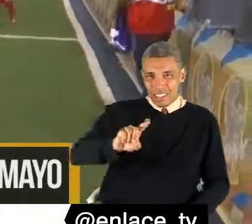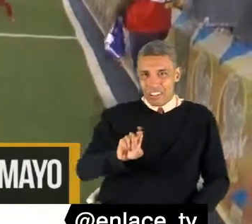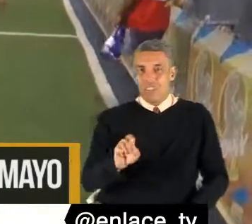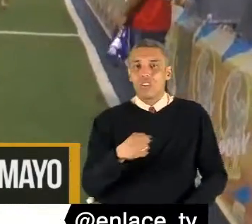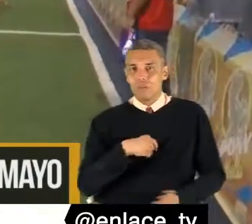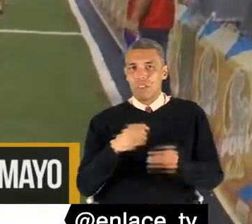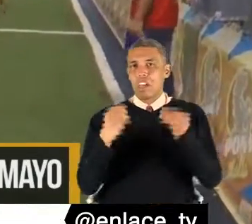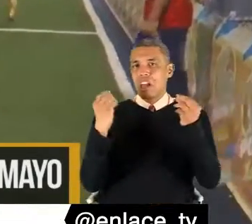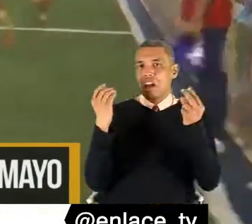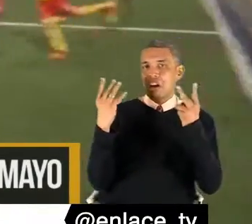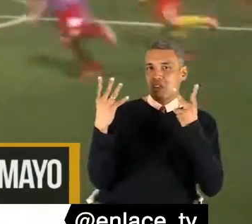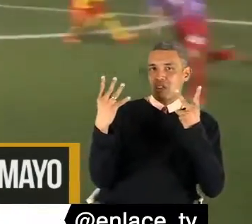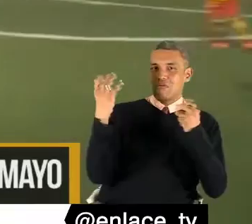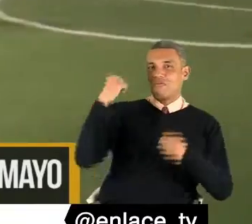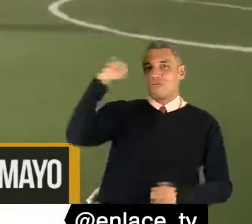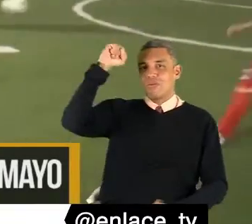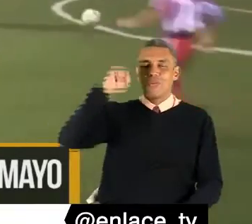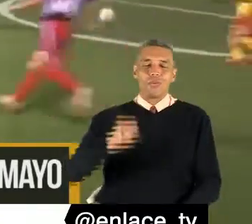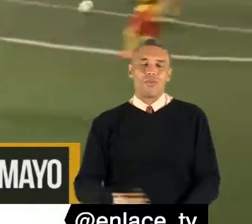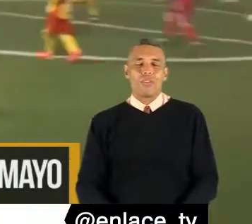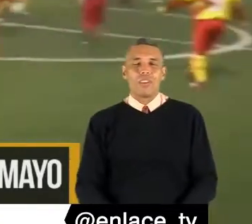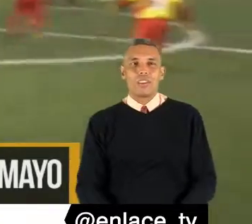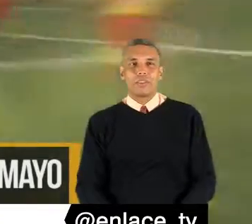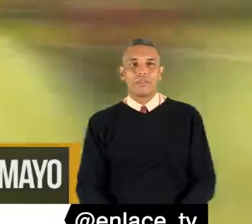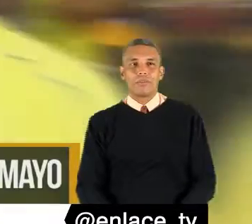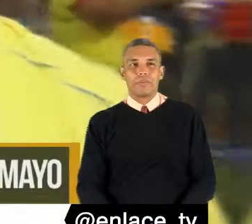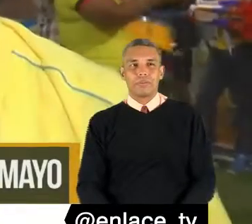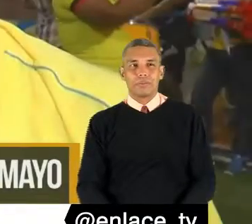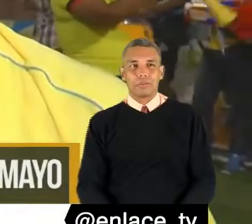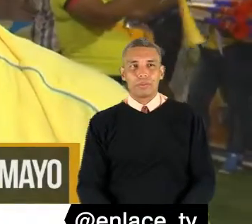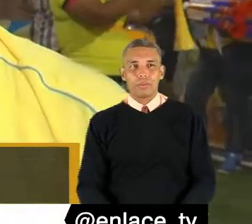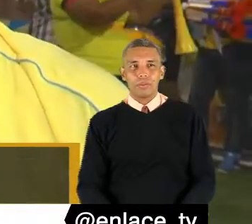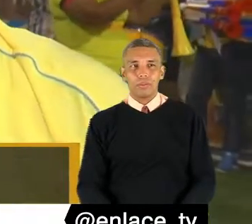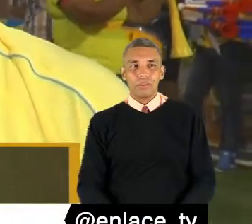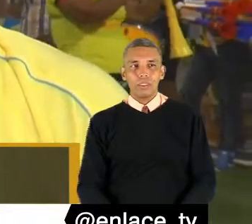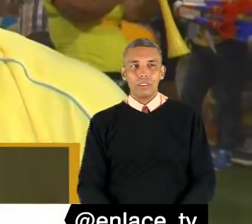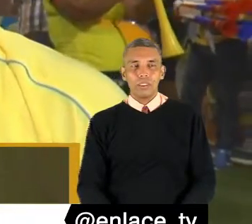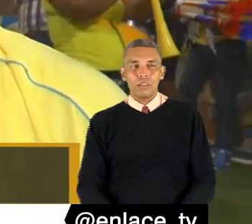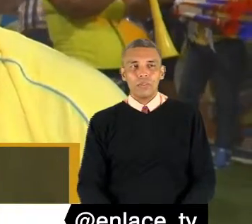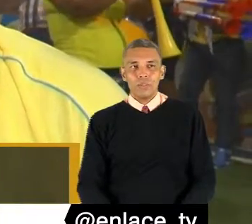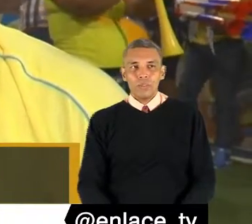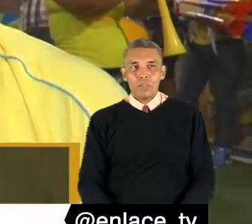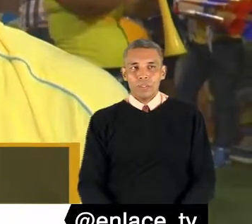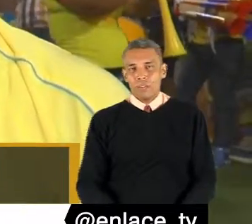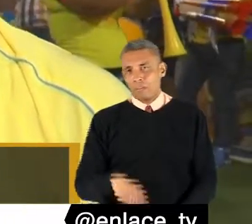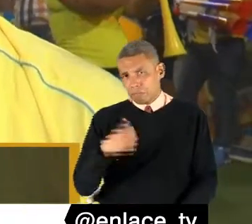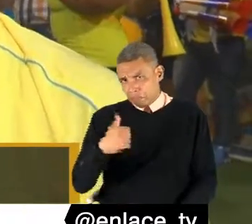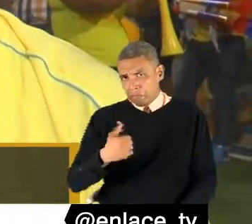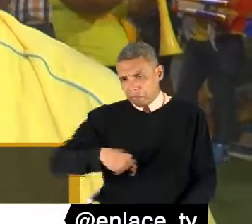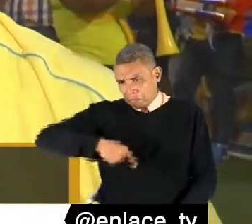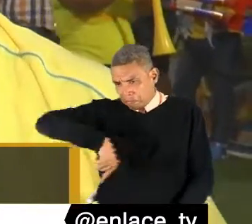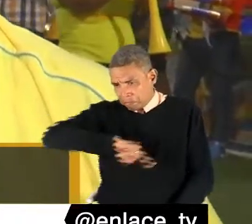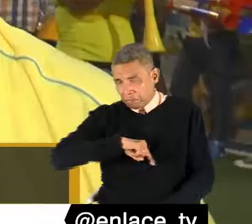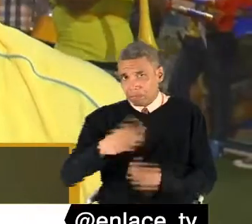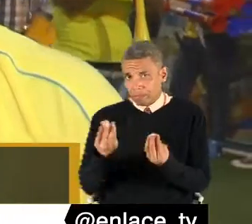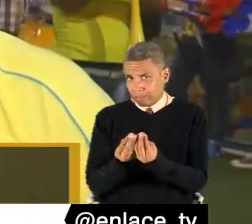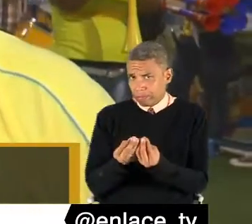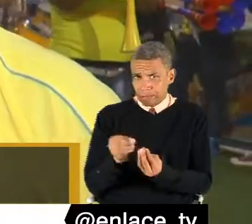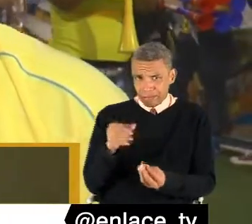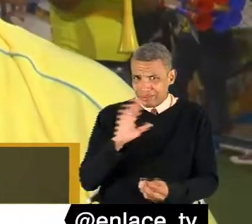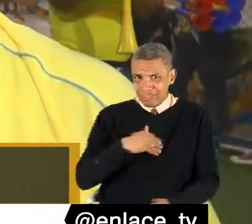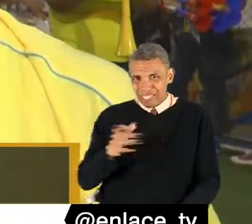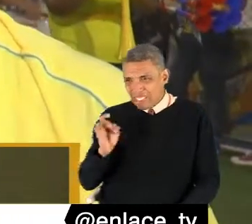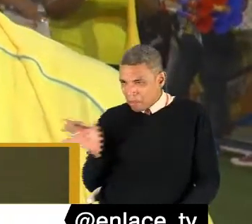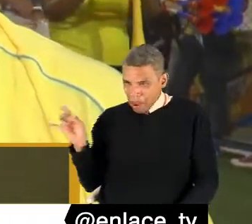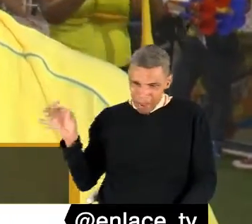dejando victorioso a Barranqueños. La verdad es que el balance es positivo, ya que todo el campeonato cabalgamos de primero. Desde el inicio hasta ahora, hasta